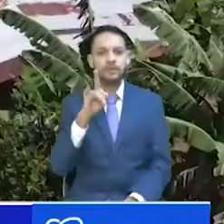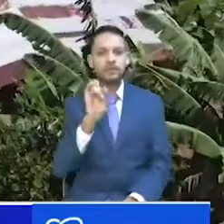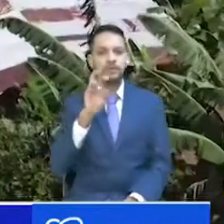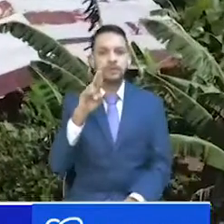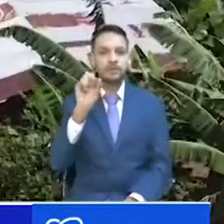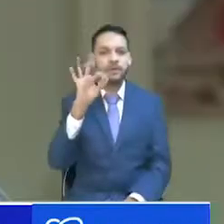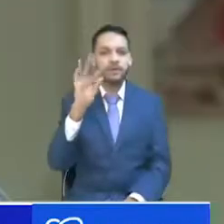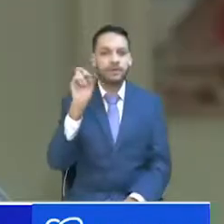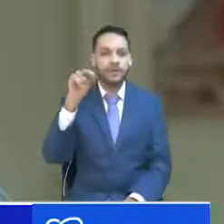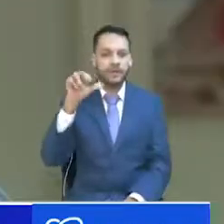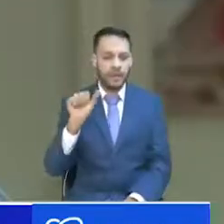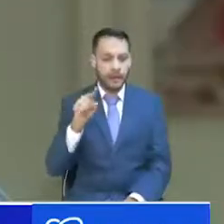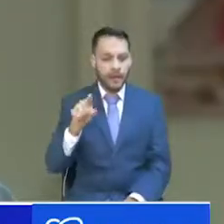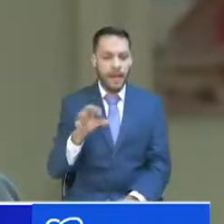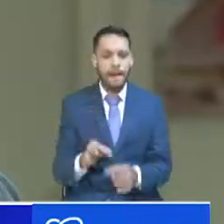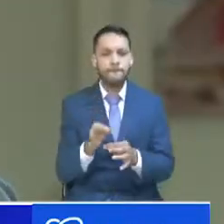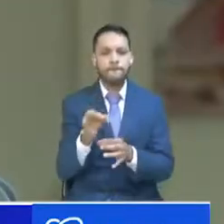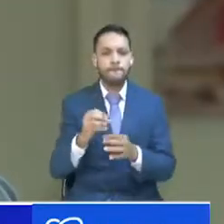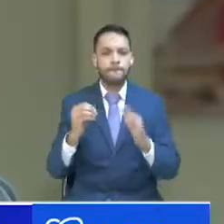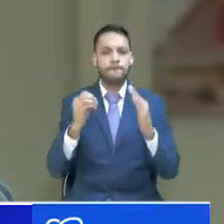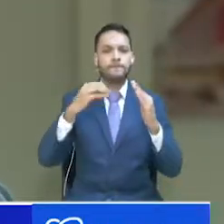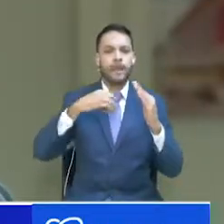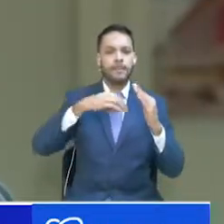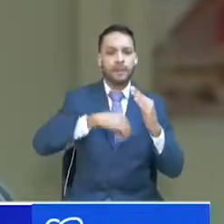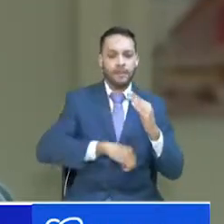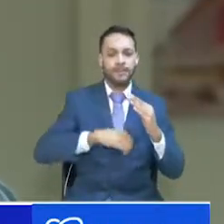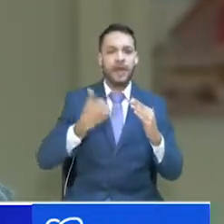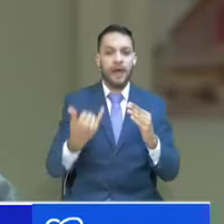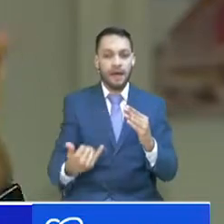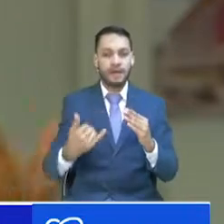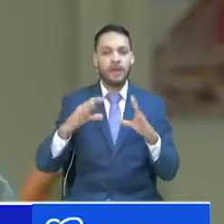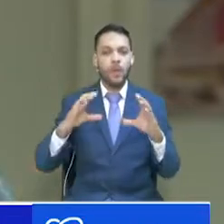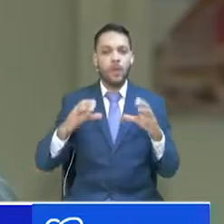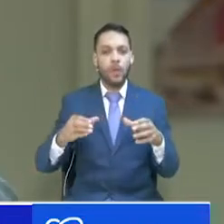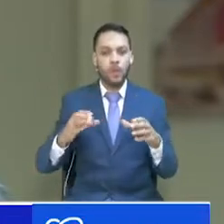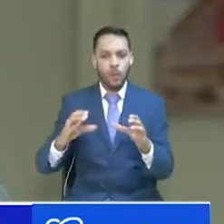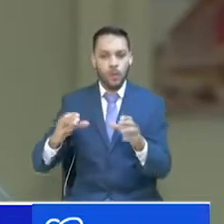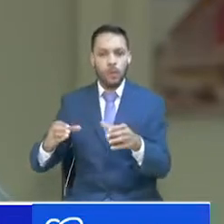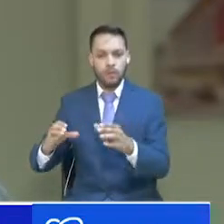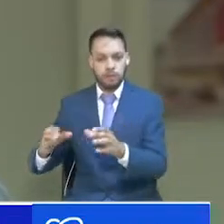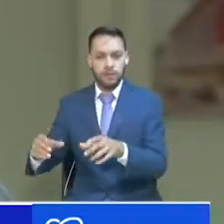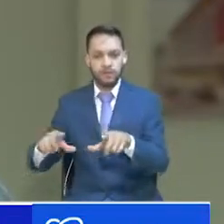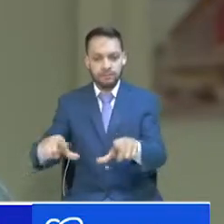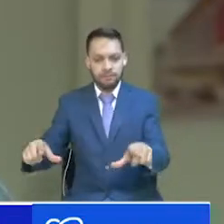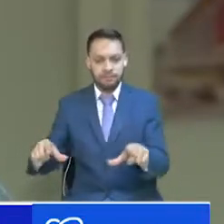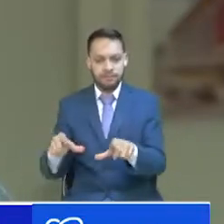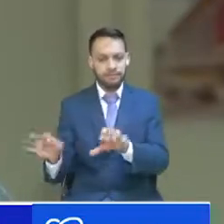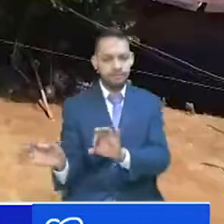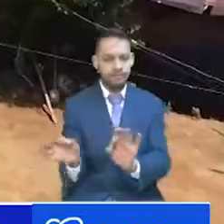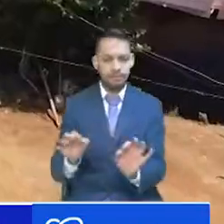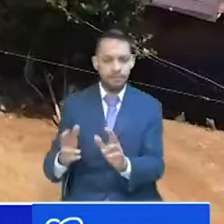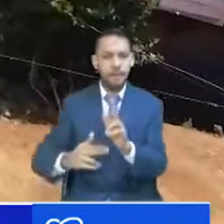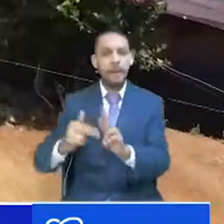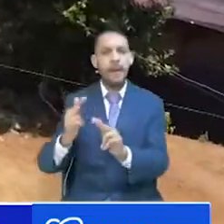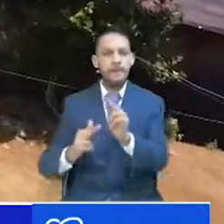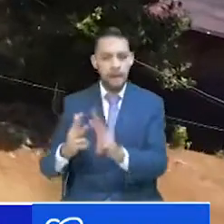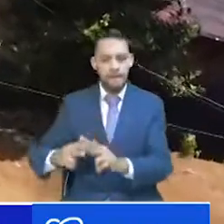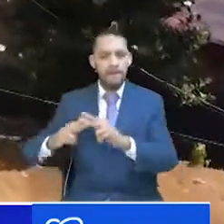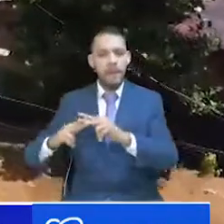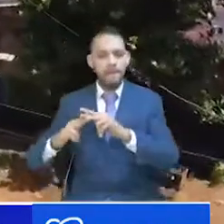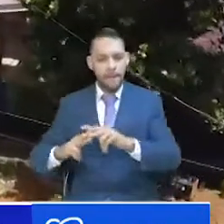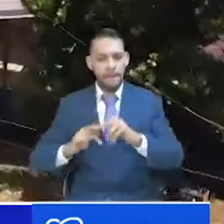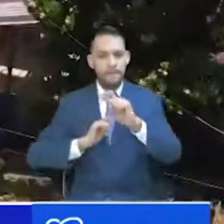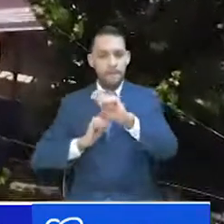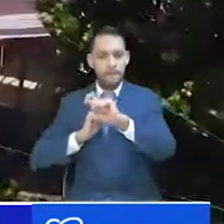municipio de marsella que allí estamos construyendo 6 salas 6 aulas nuevas y reparando cuatro ya existente tras la construcción